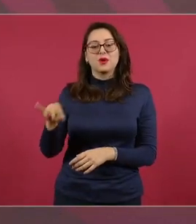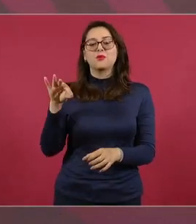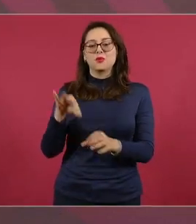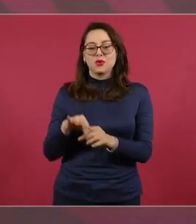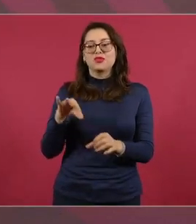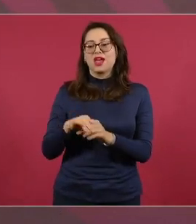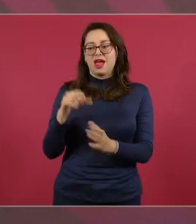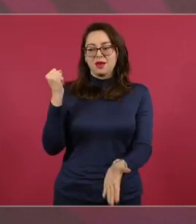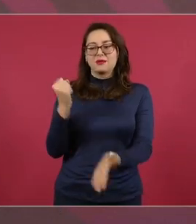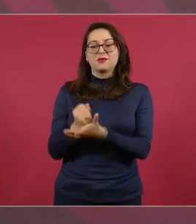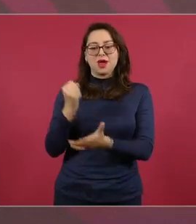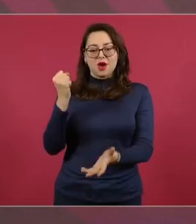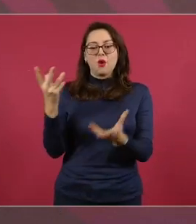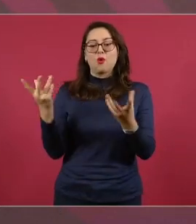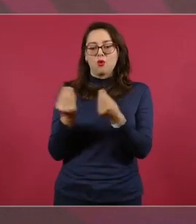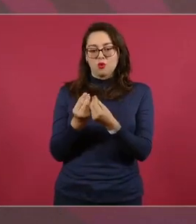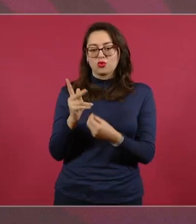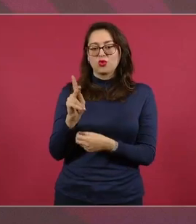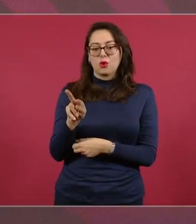con el PRI,